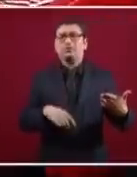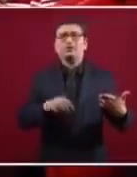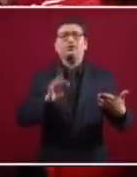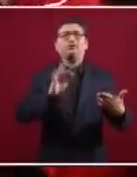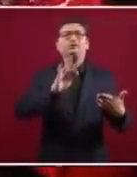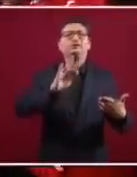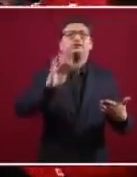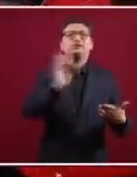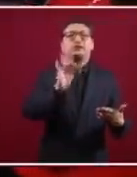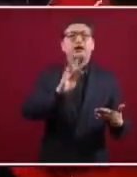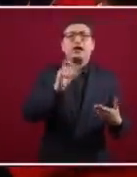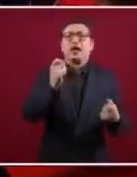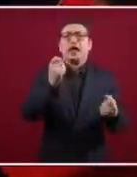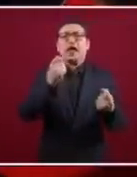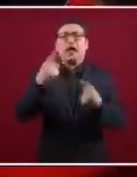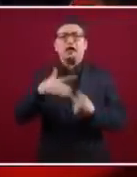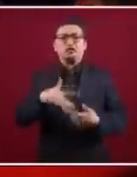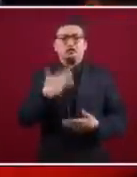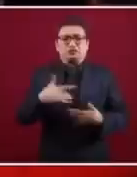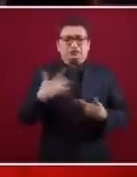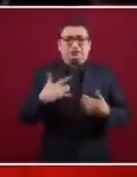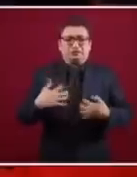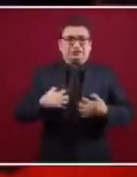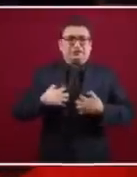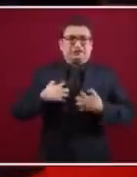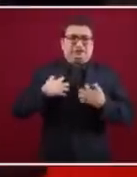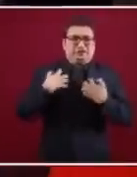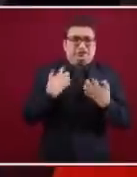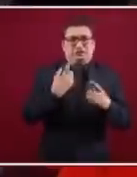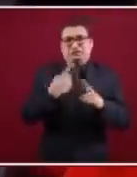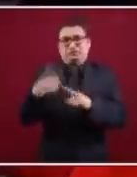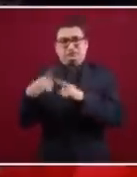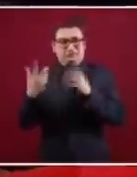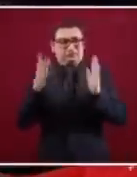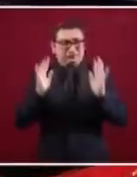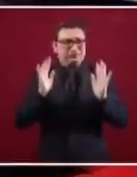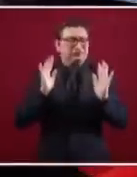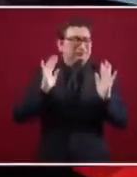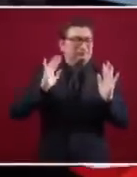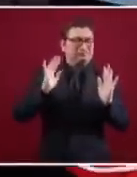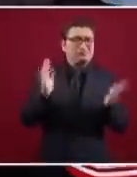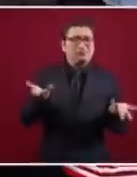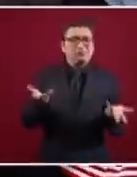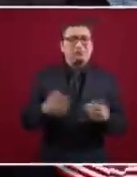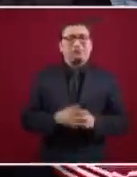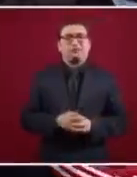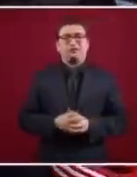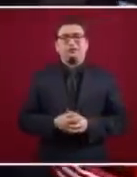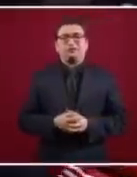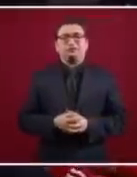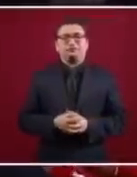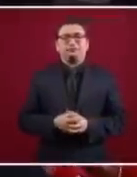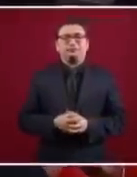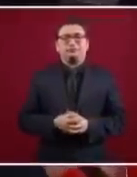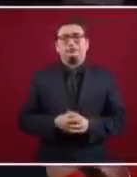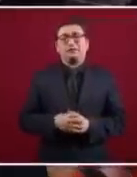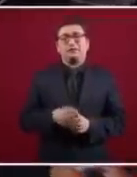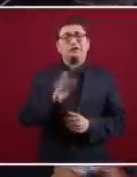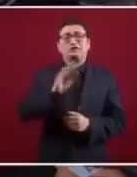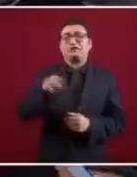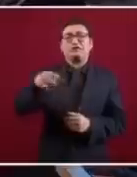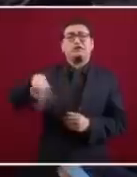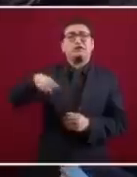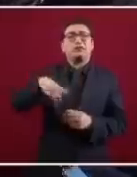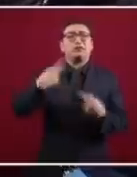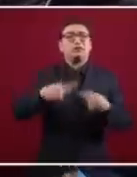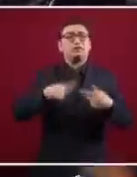les daba calentura a algunos pues a los este je afectados